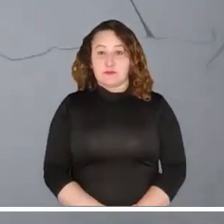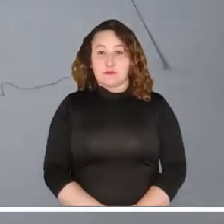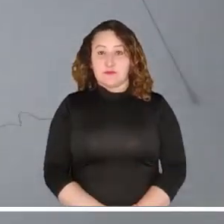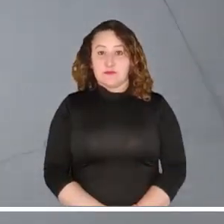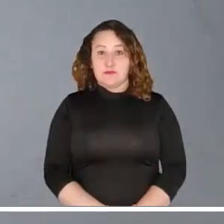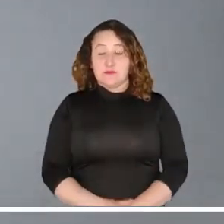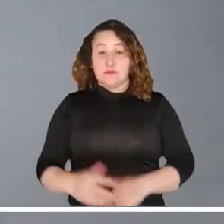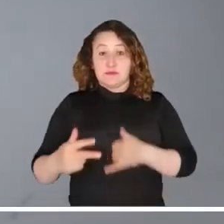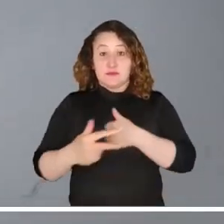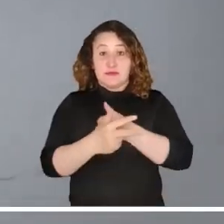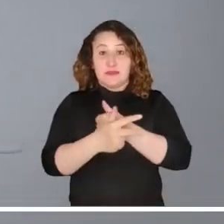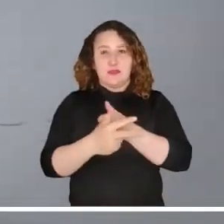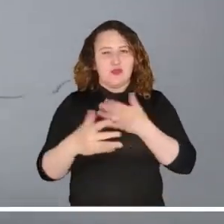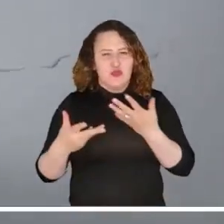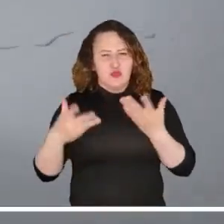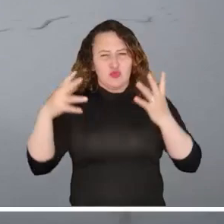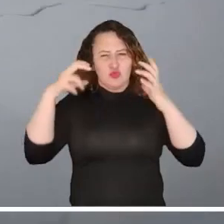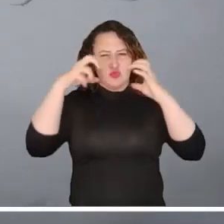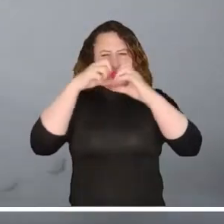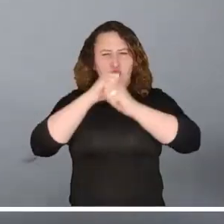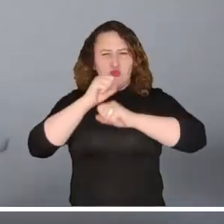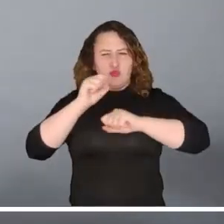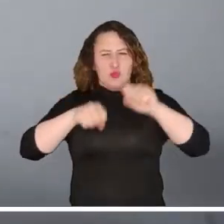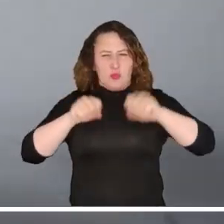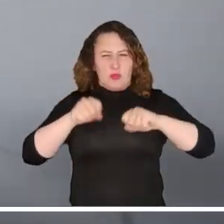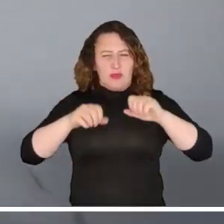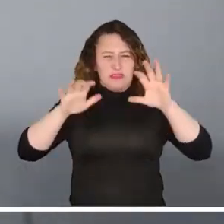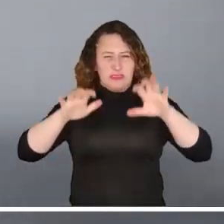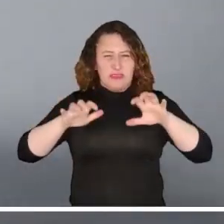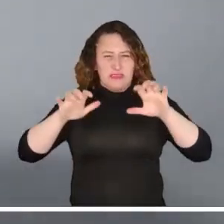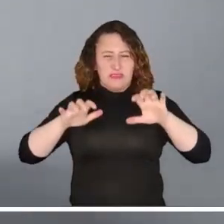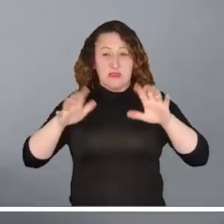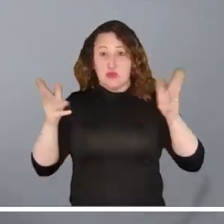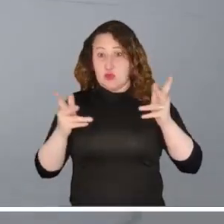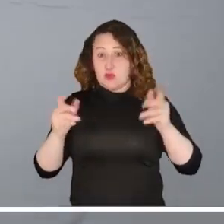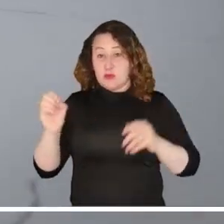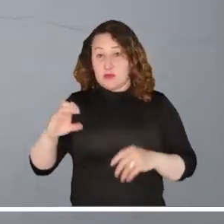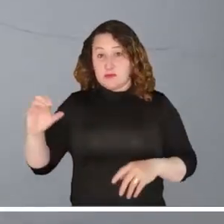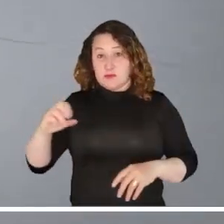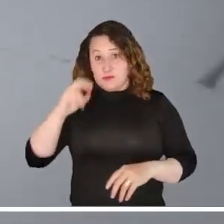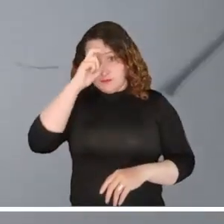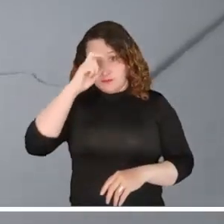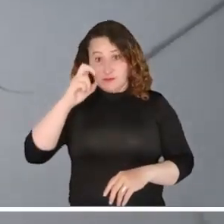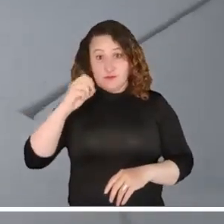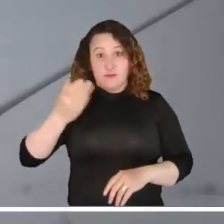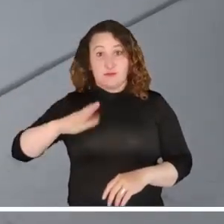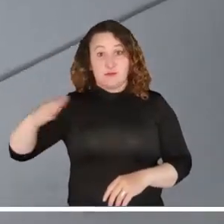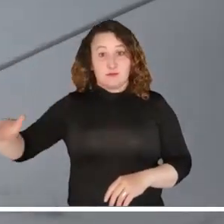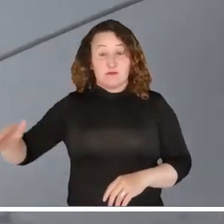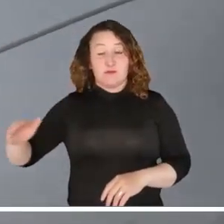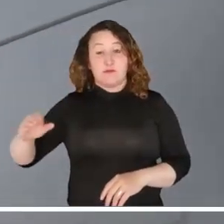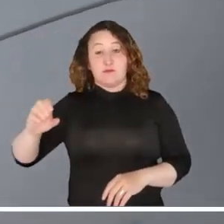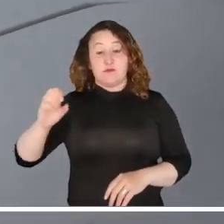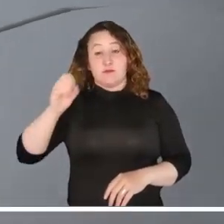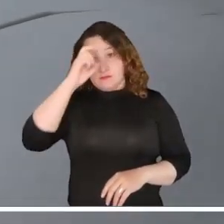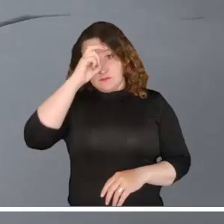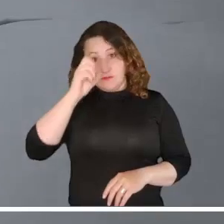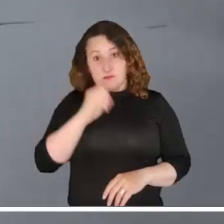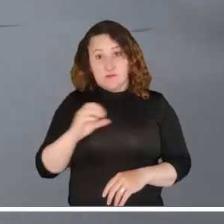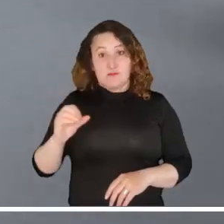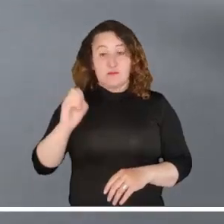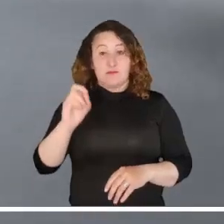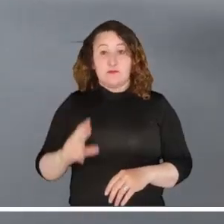Los Andes vivirán una noche con baja probabilidad de lluvias. En el occidente y norte de Antioquia y noroccidente y sur de Santander